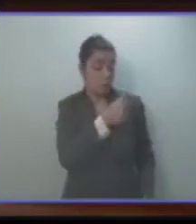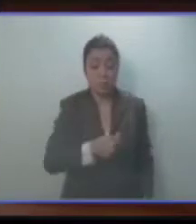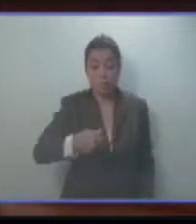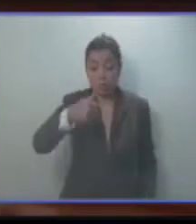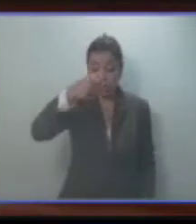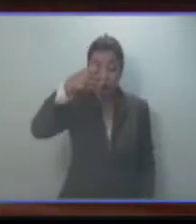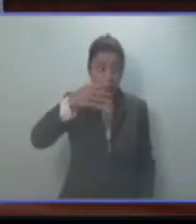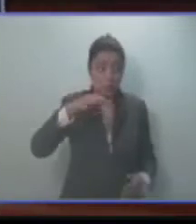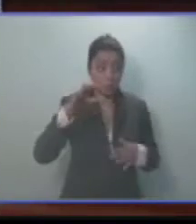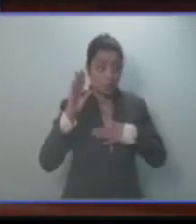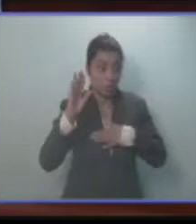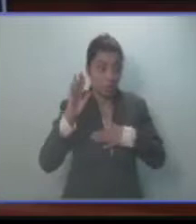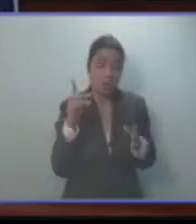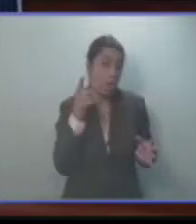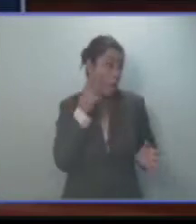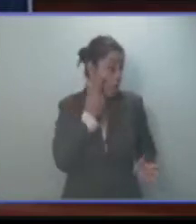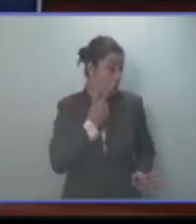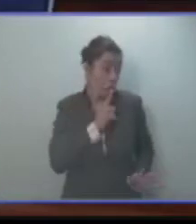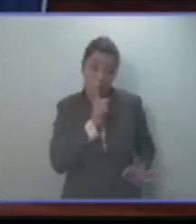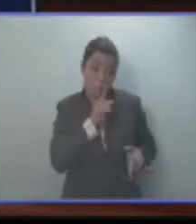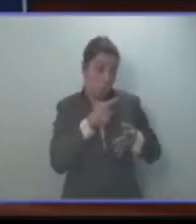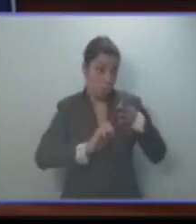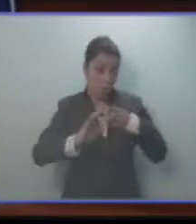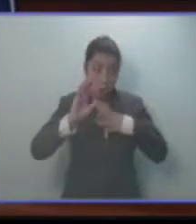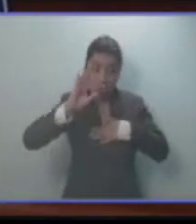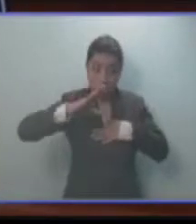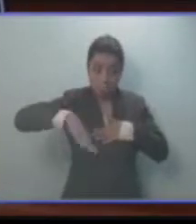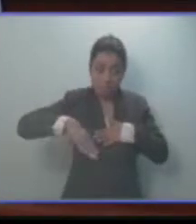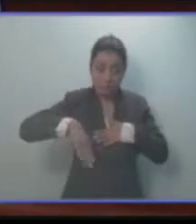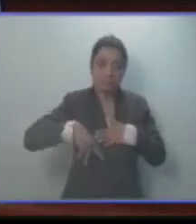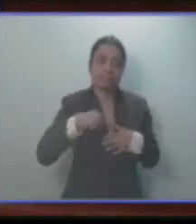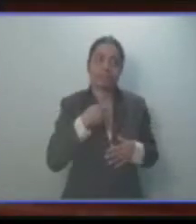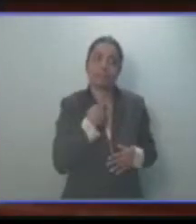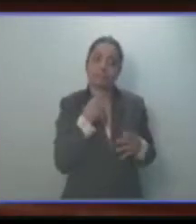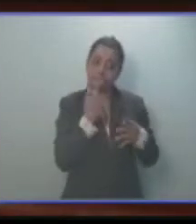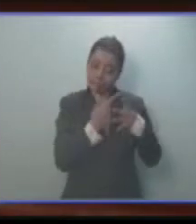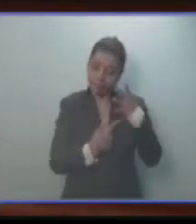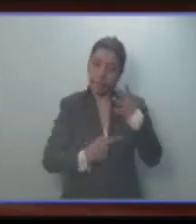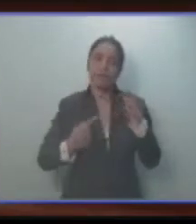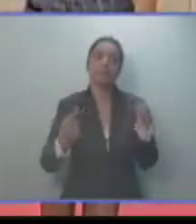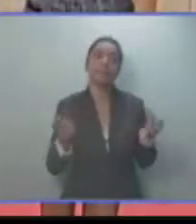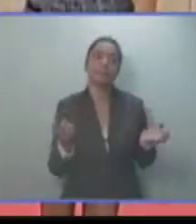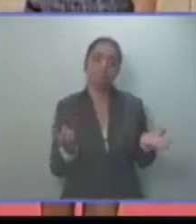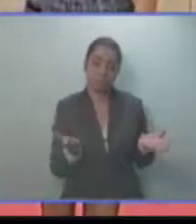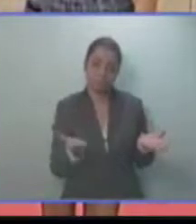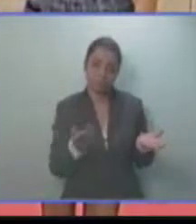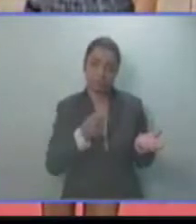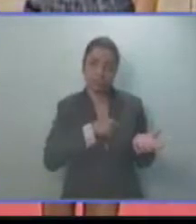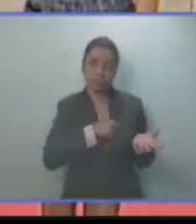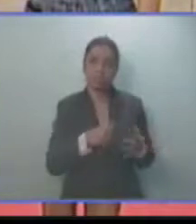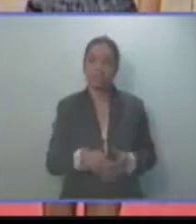imponga, por cuya infracción seréis responsable conforme a las leyes.